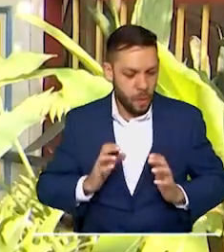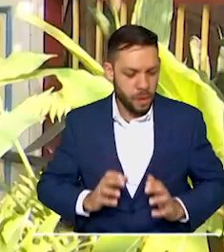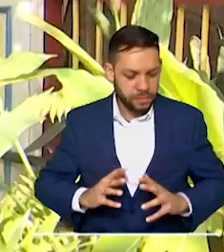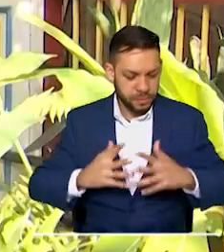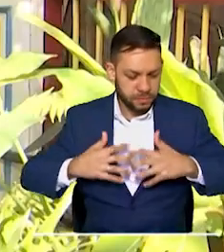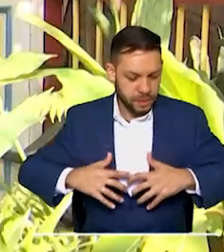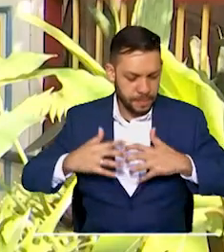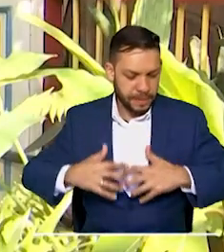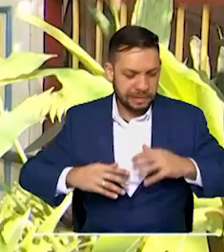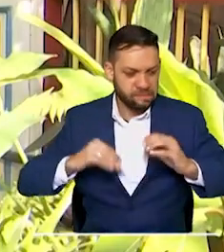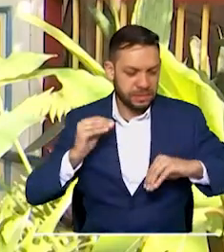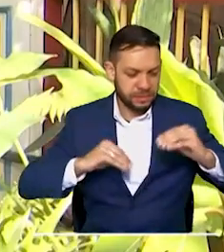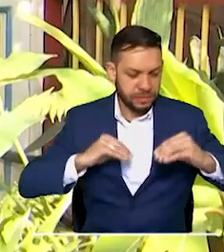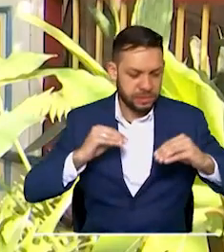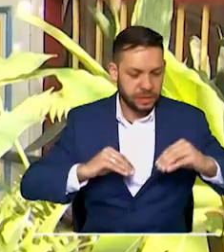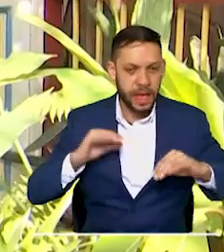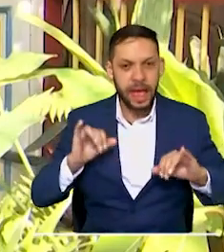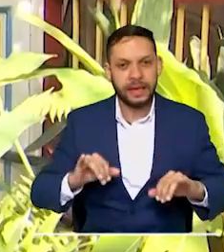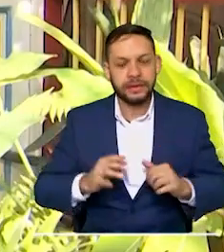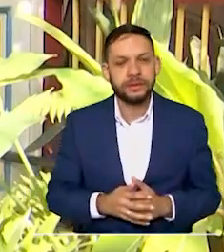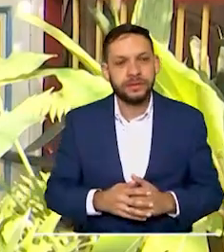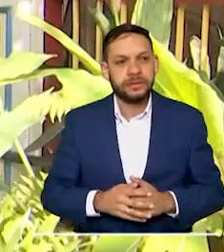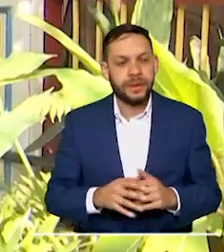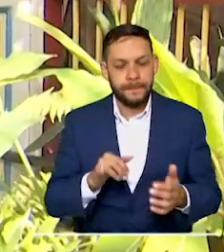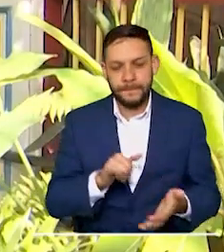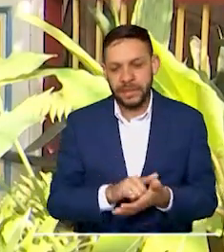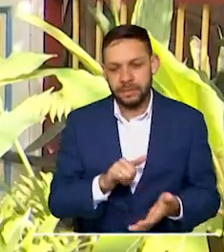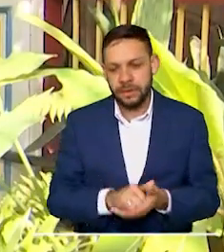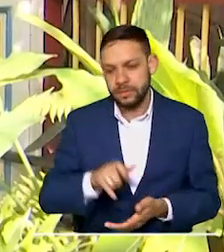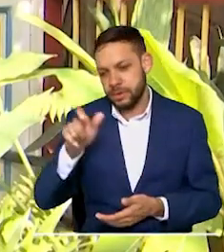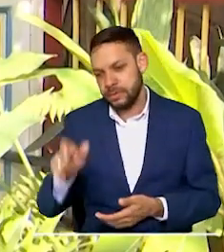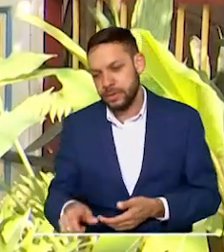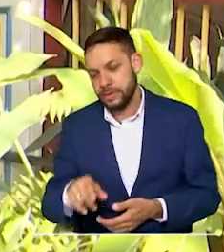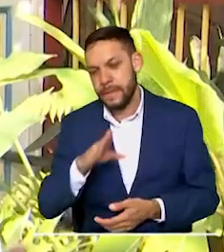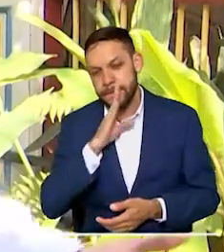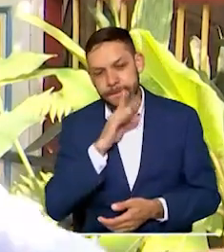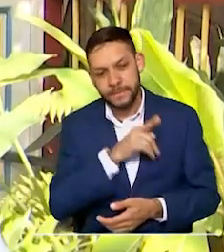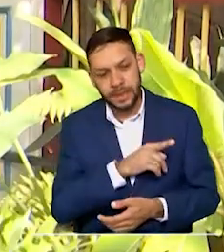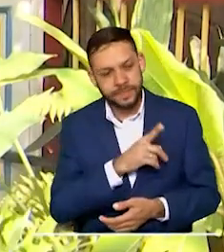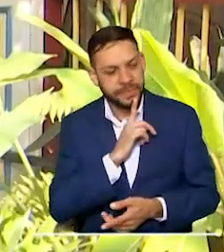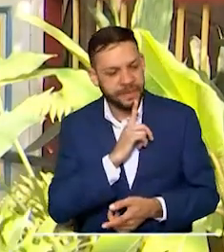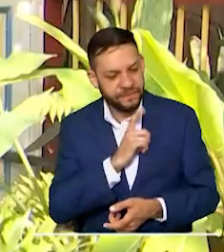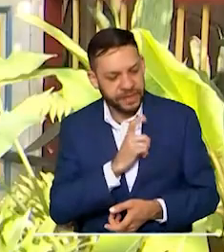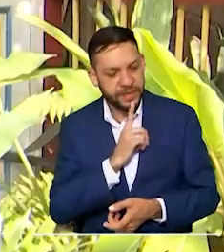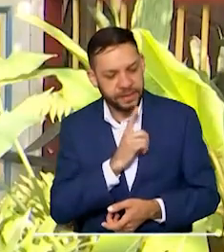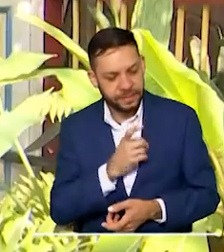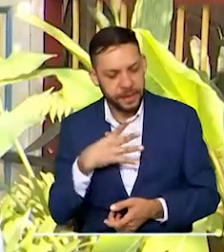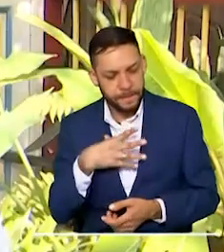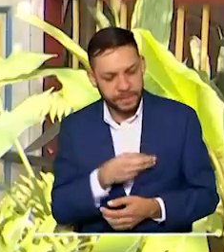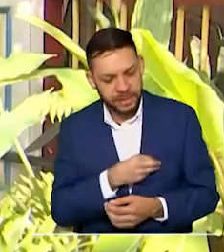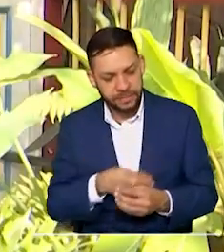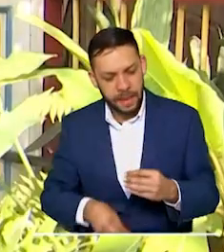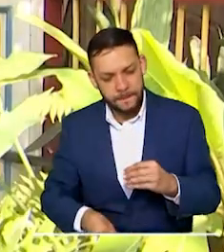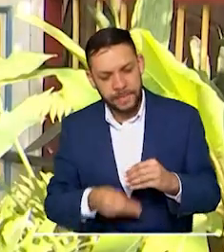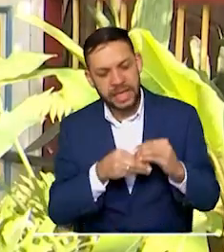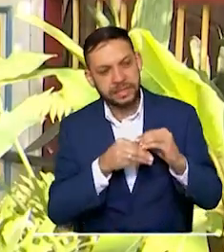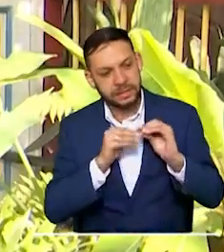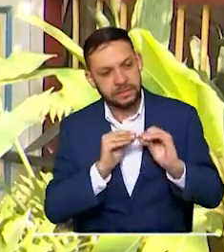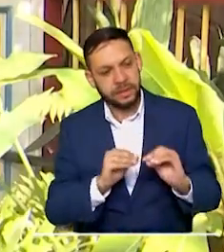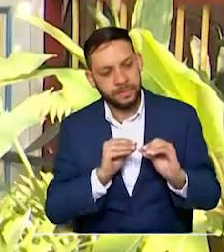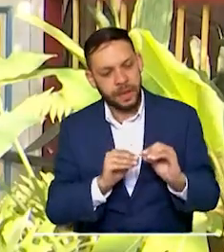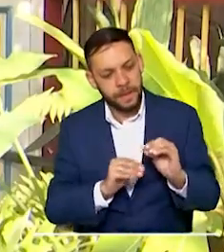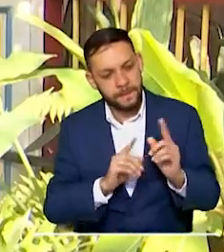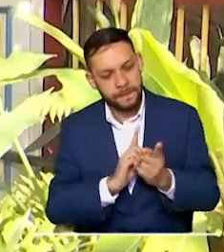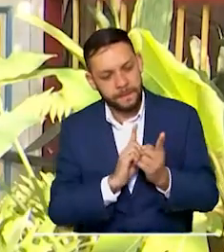nivel orgánico. Y para el paciente es una viva muestra también de que si esto se subió, pues hay que seguir en el